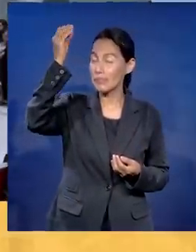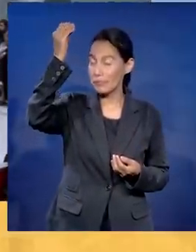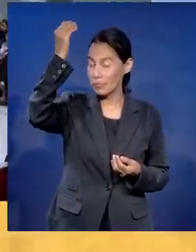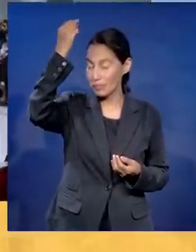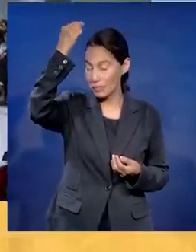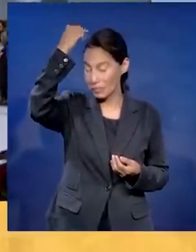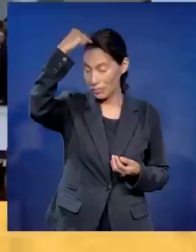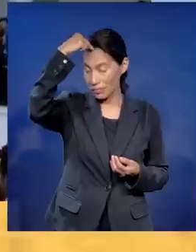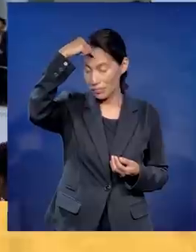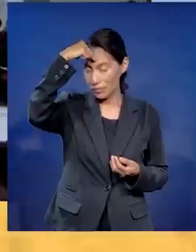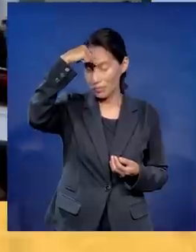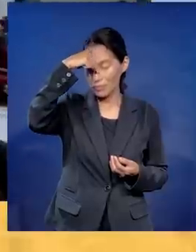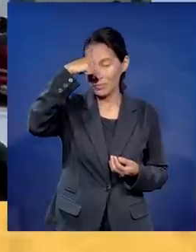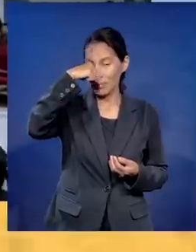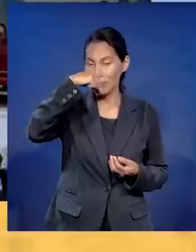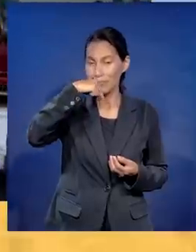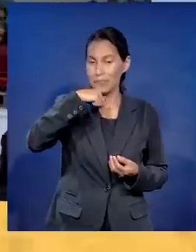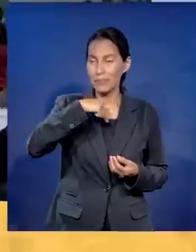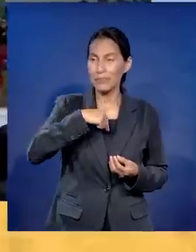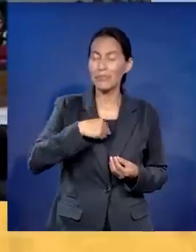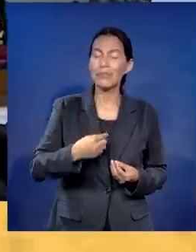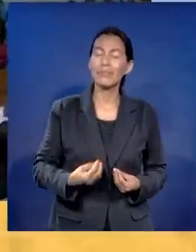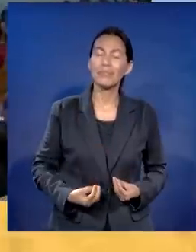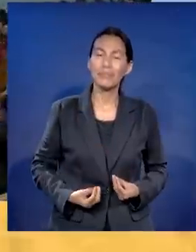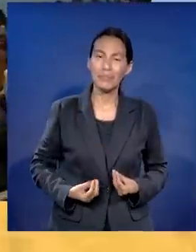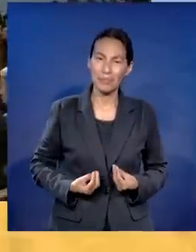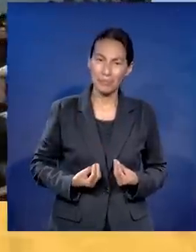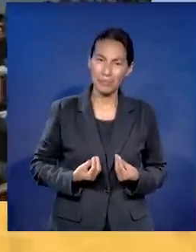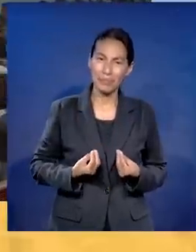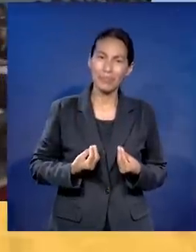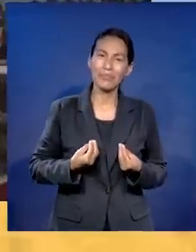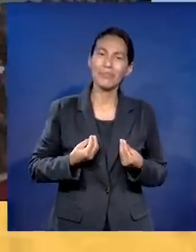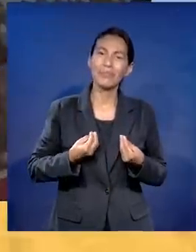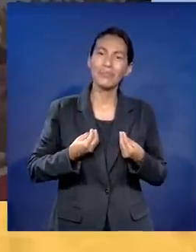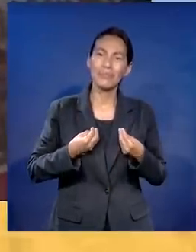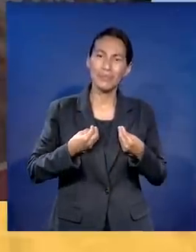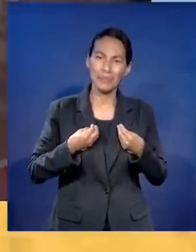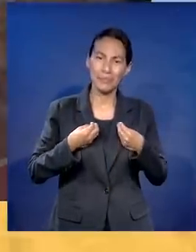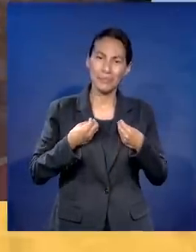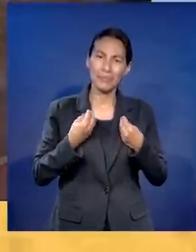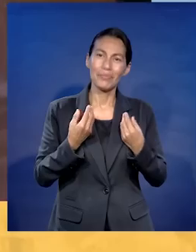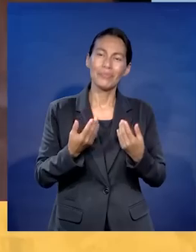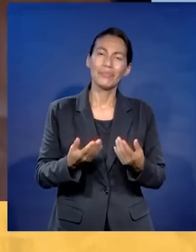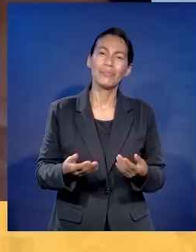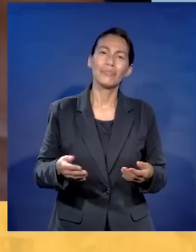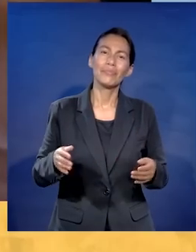Cristo vive en mí